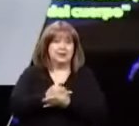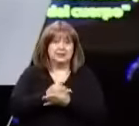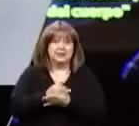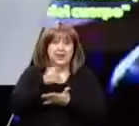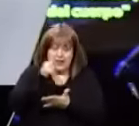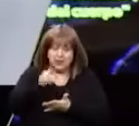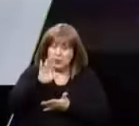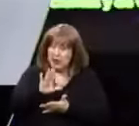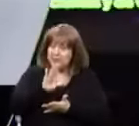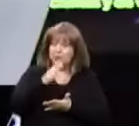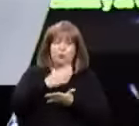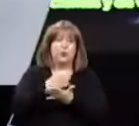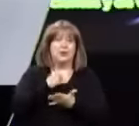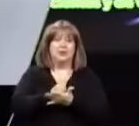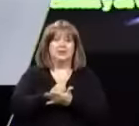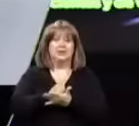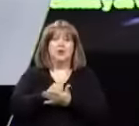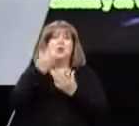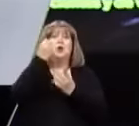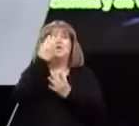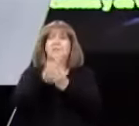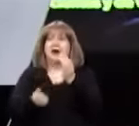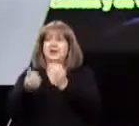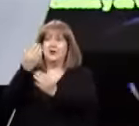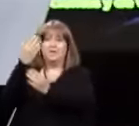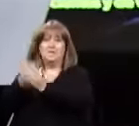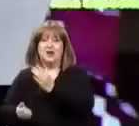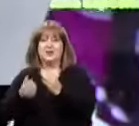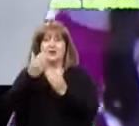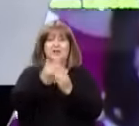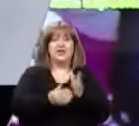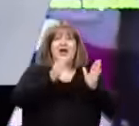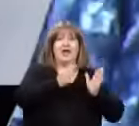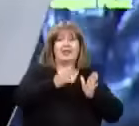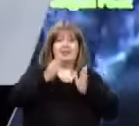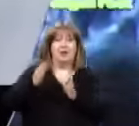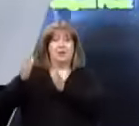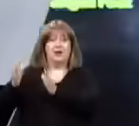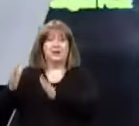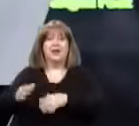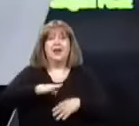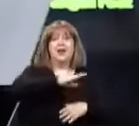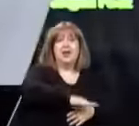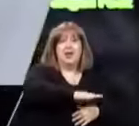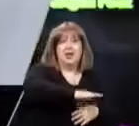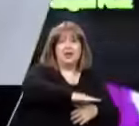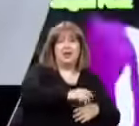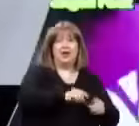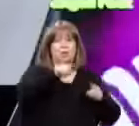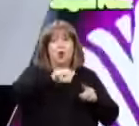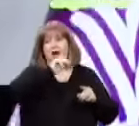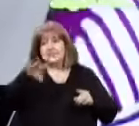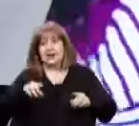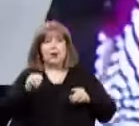realidad es como decís, Pablo, fallaron un montón de etapas en las cuales se iba pasando y todas fallaron. Todas. De